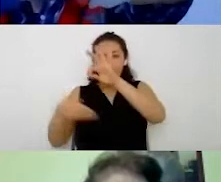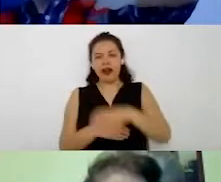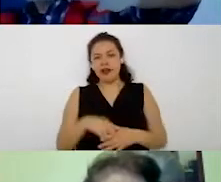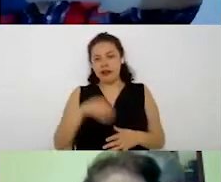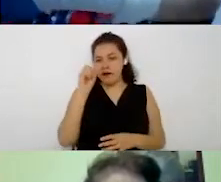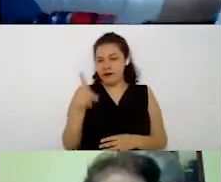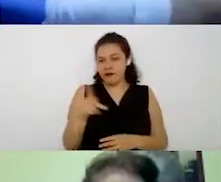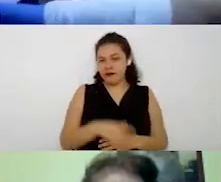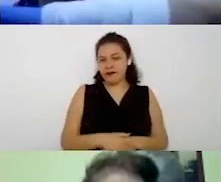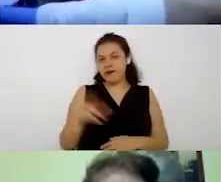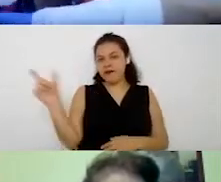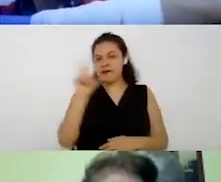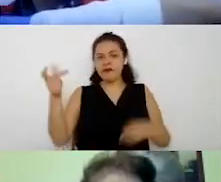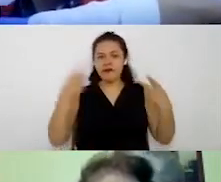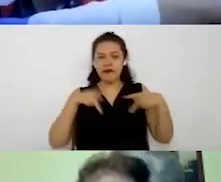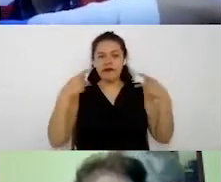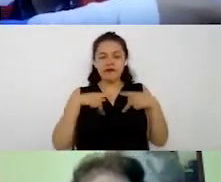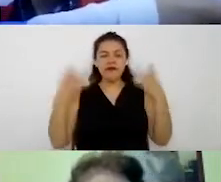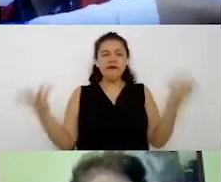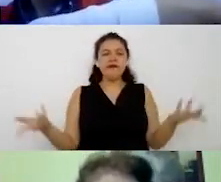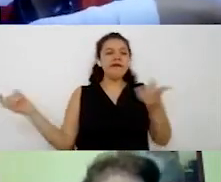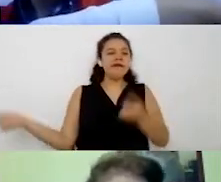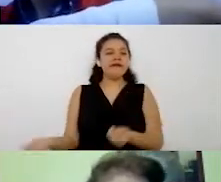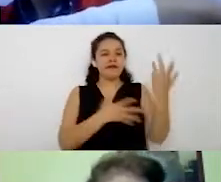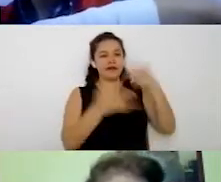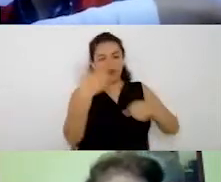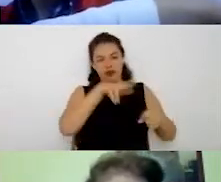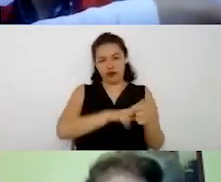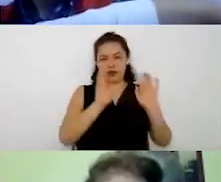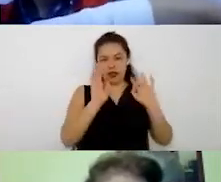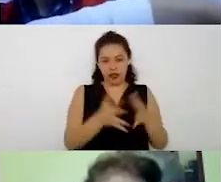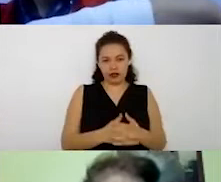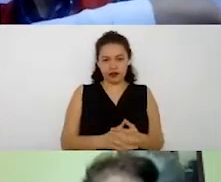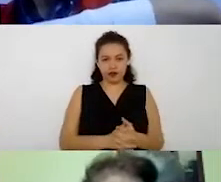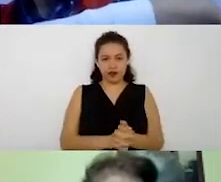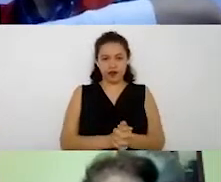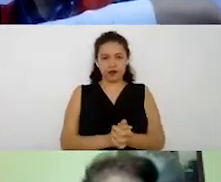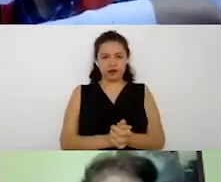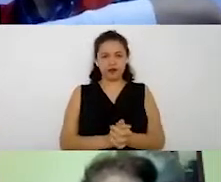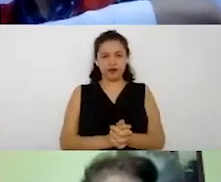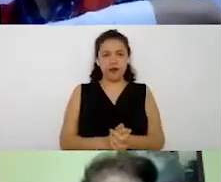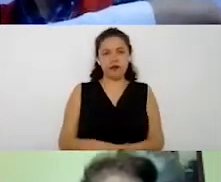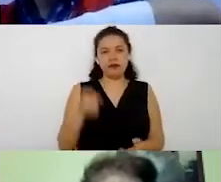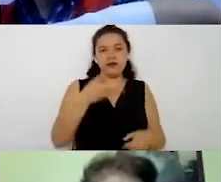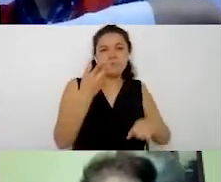Y ya cuando la víctima sea trasladada al hospital, lo que va a proceder ahí